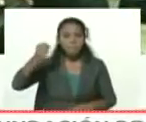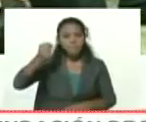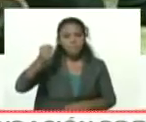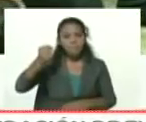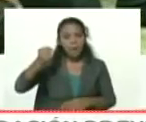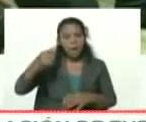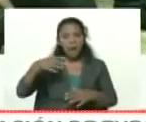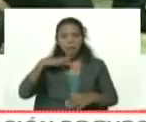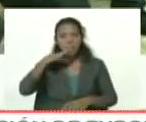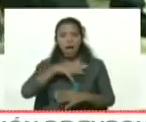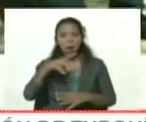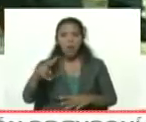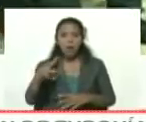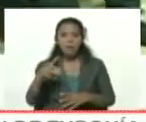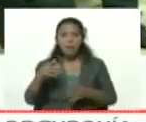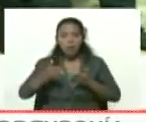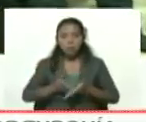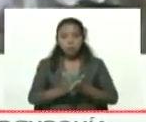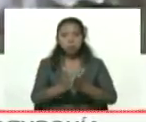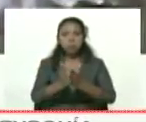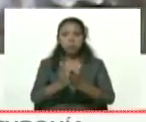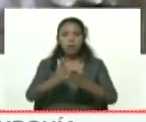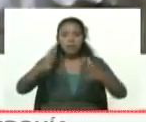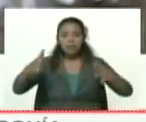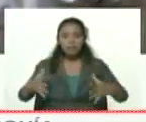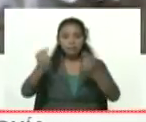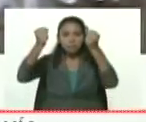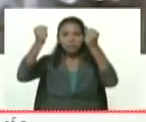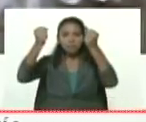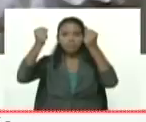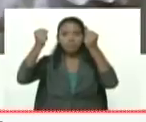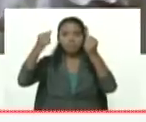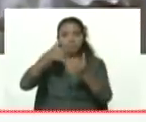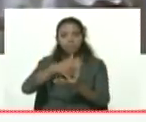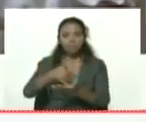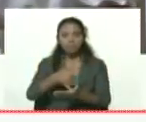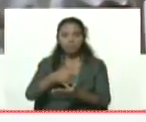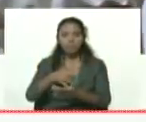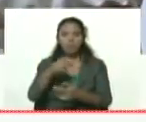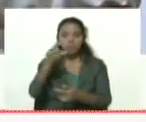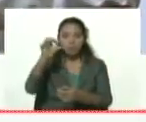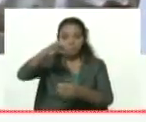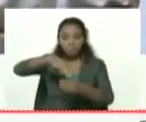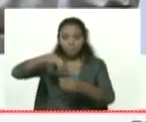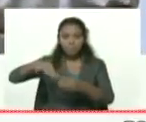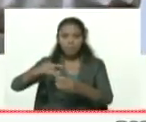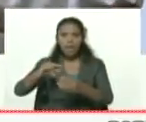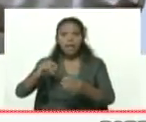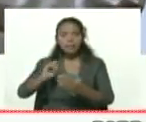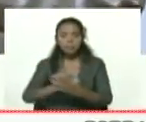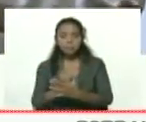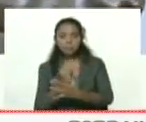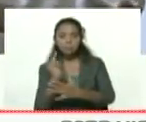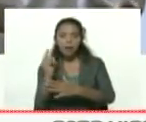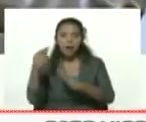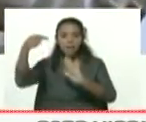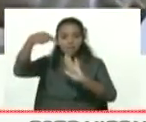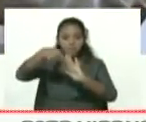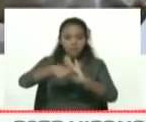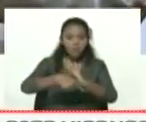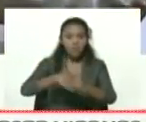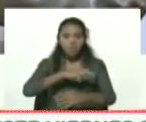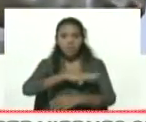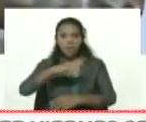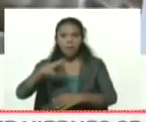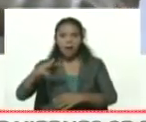náufrago salvado de naufragios estériles. Tu semilla sembrada en el fondo del mar,